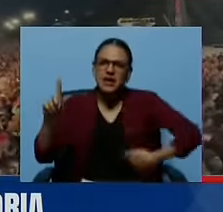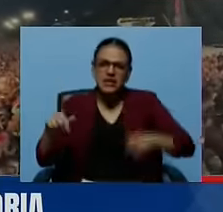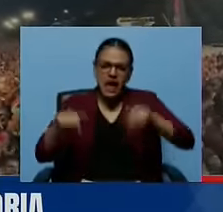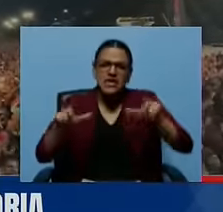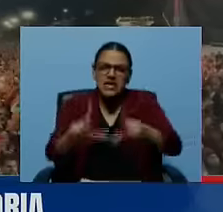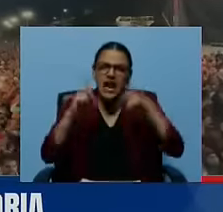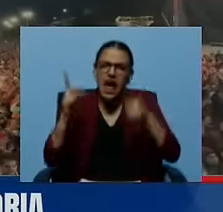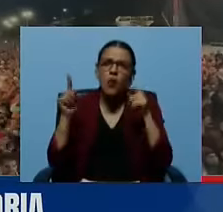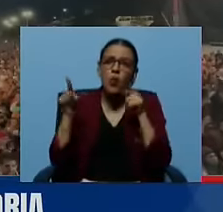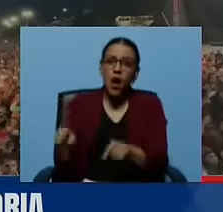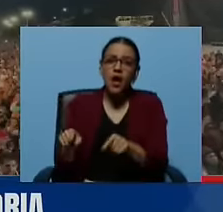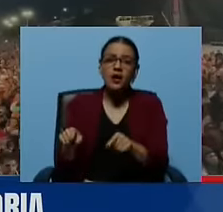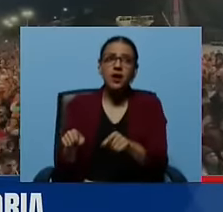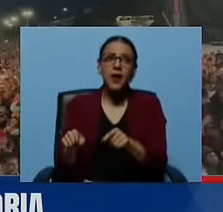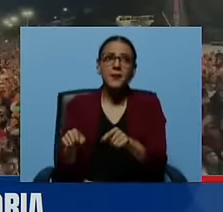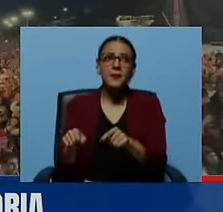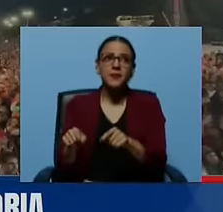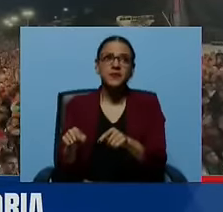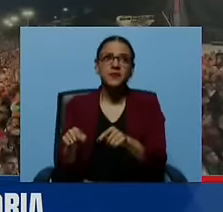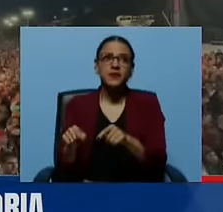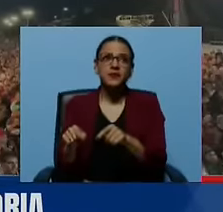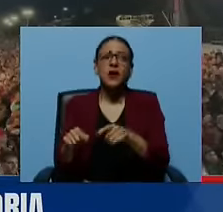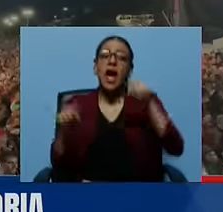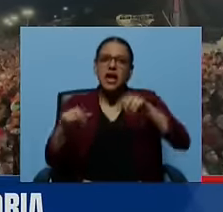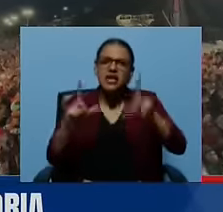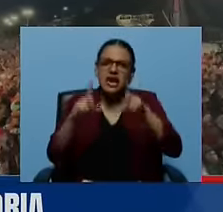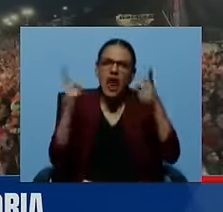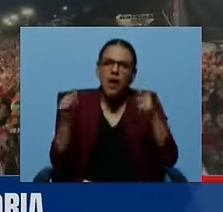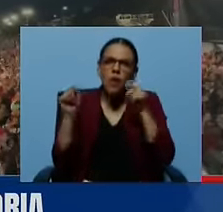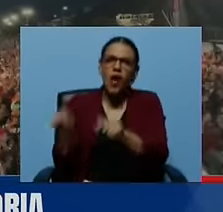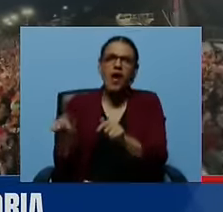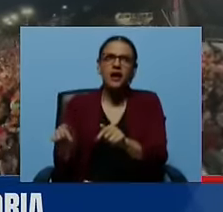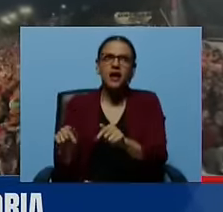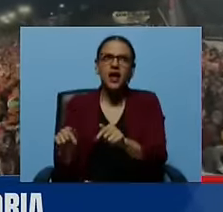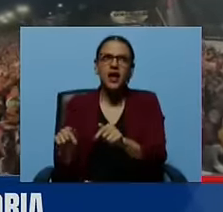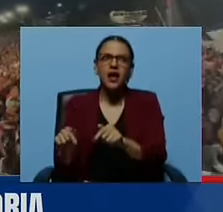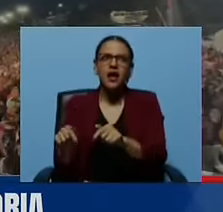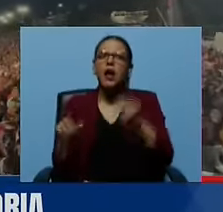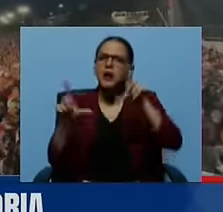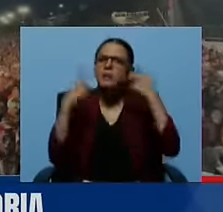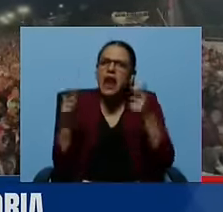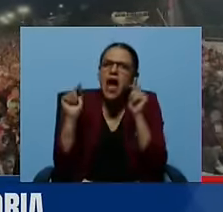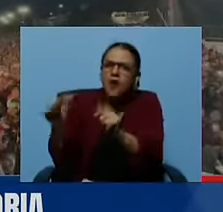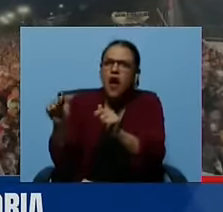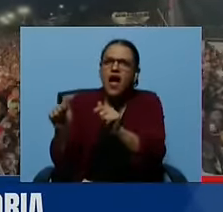Guaira, por La Guaira, por La Guaira.